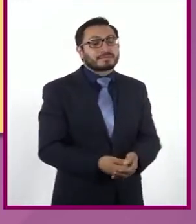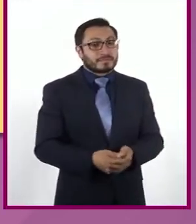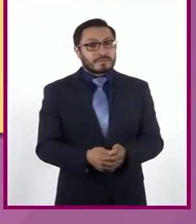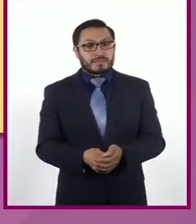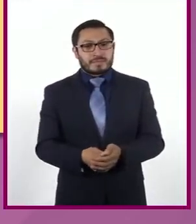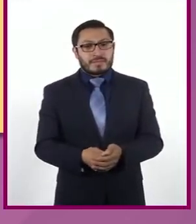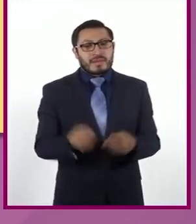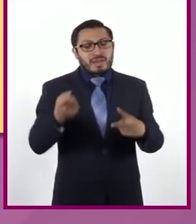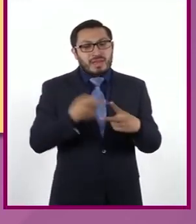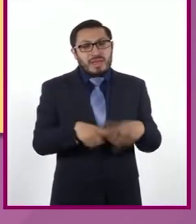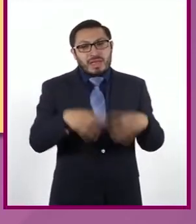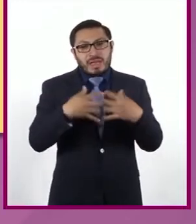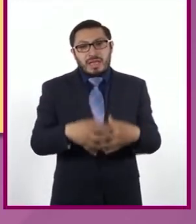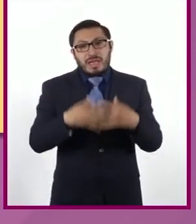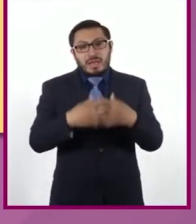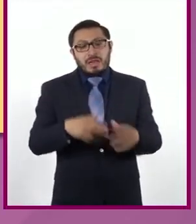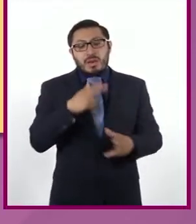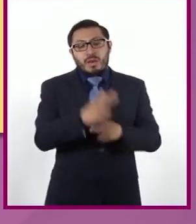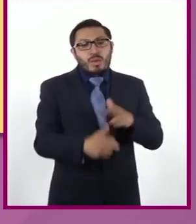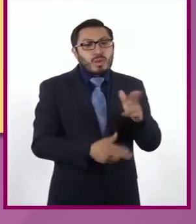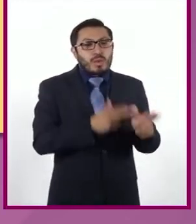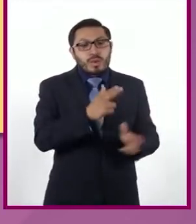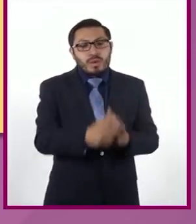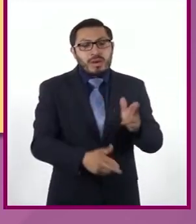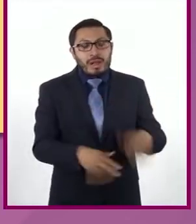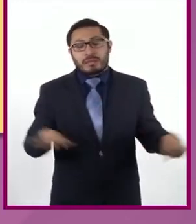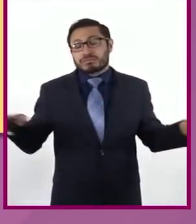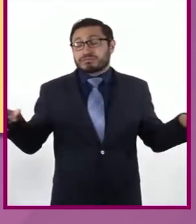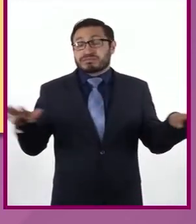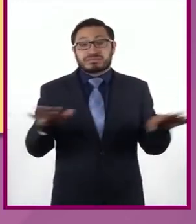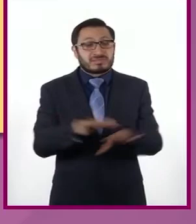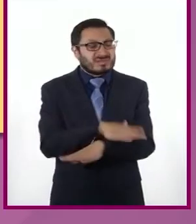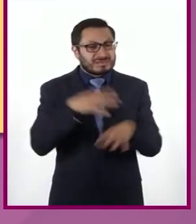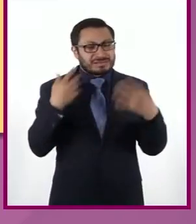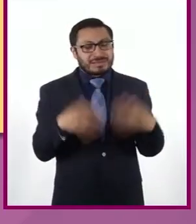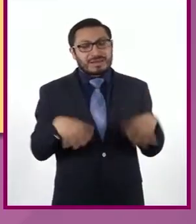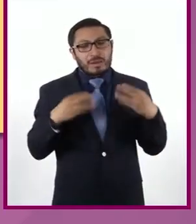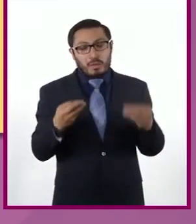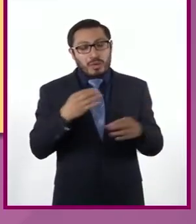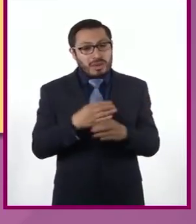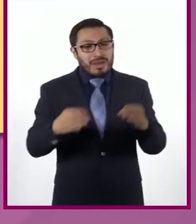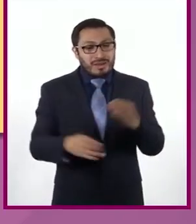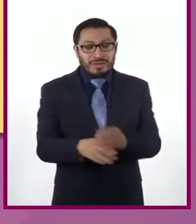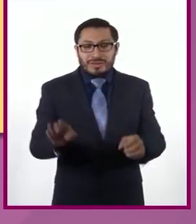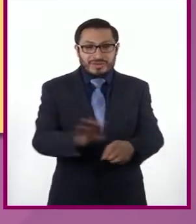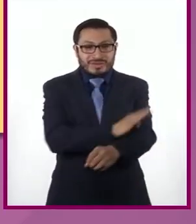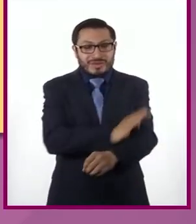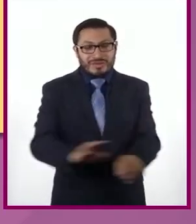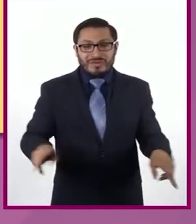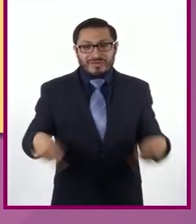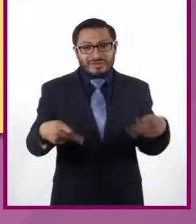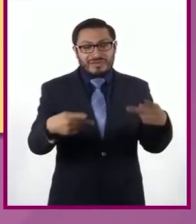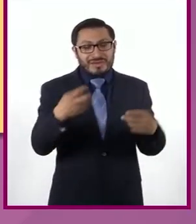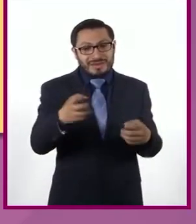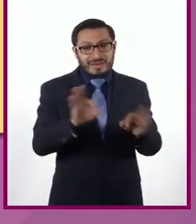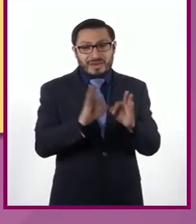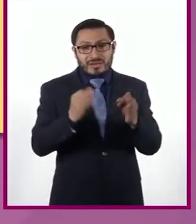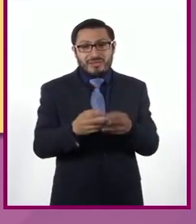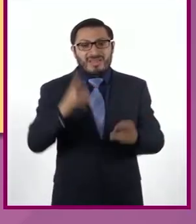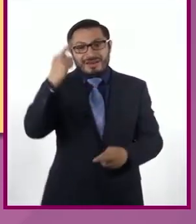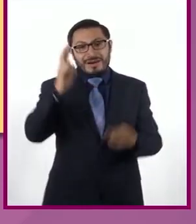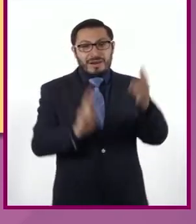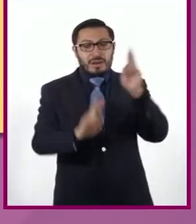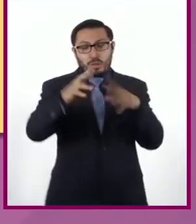de la máquina de vapor provocó un gran cambio que favoreció la producción. A este proceso se le conoce como